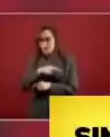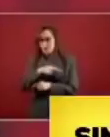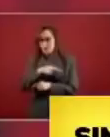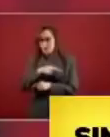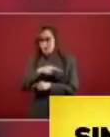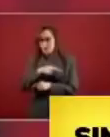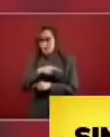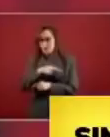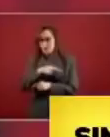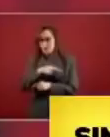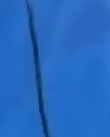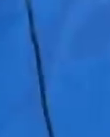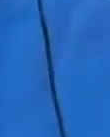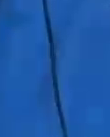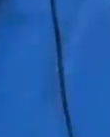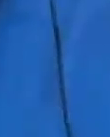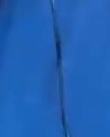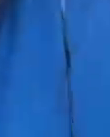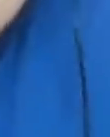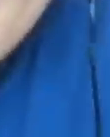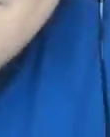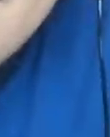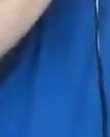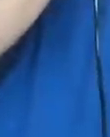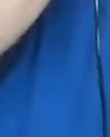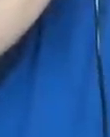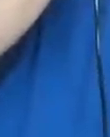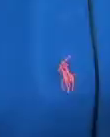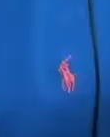de medicina que le pregunten enrique alfaro